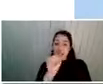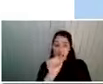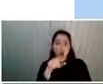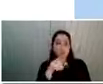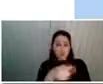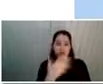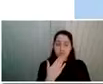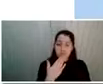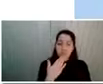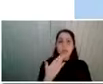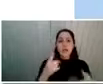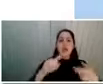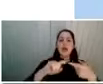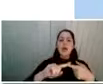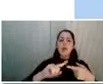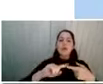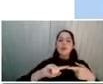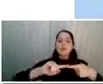retroenzimas.